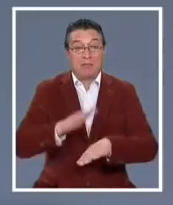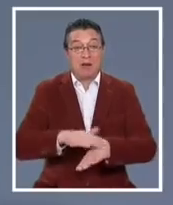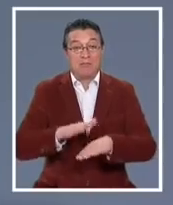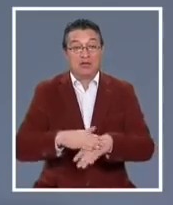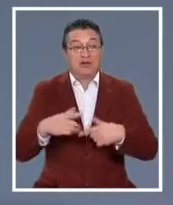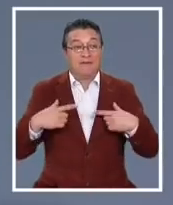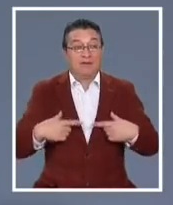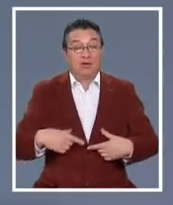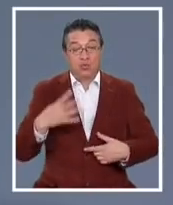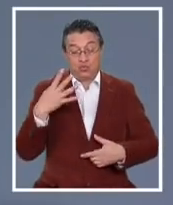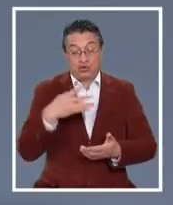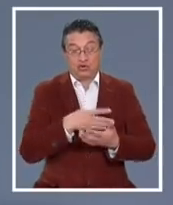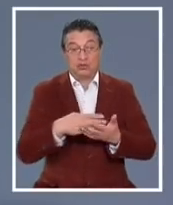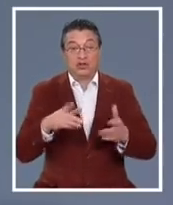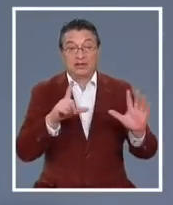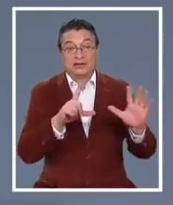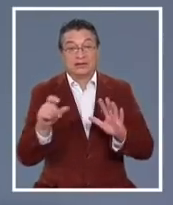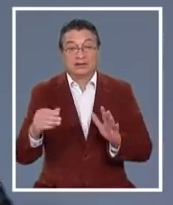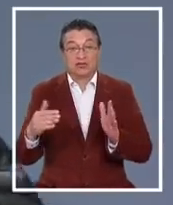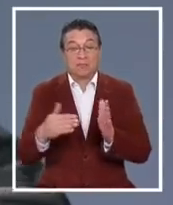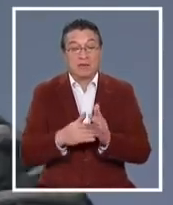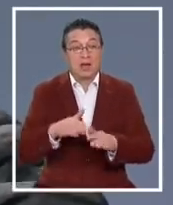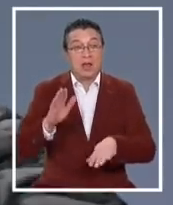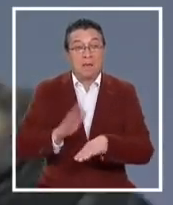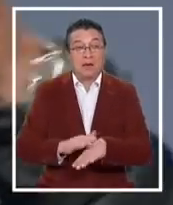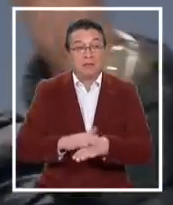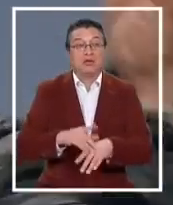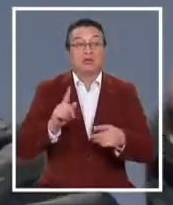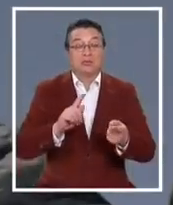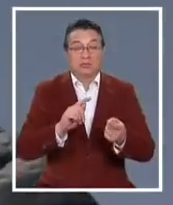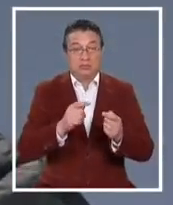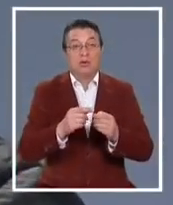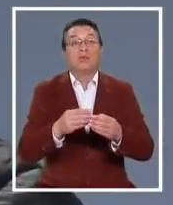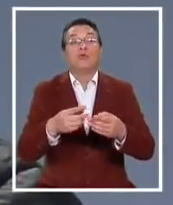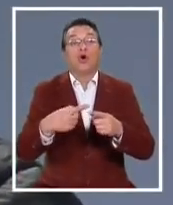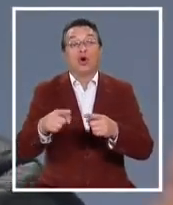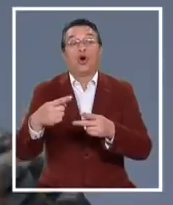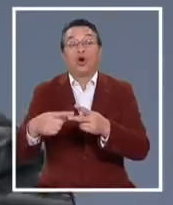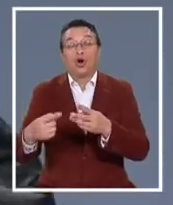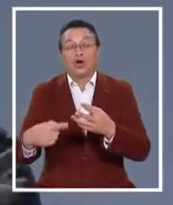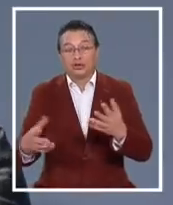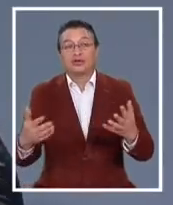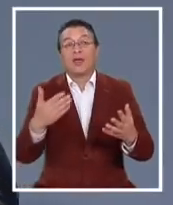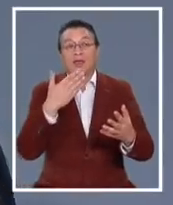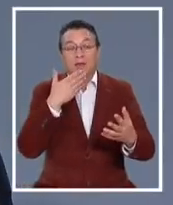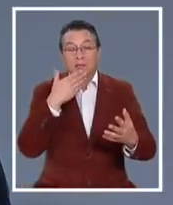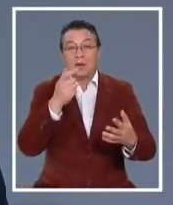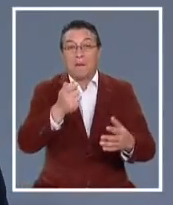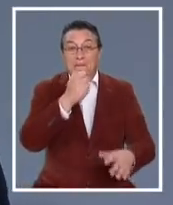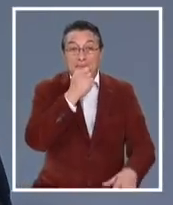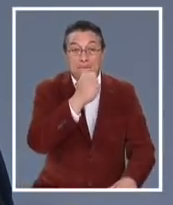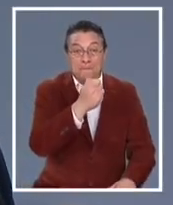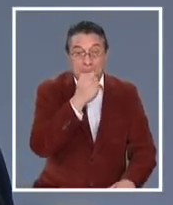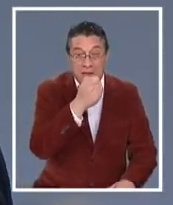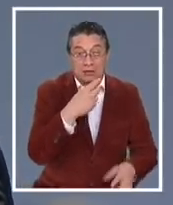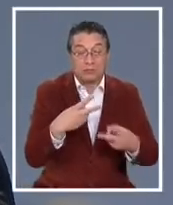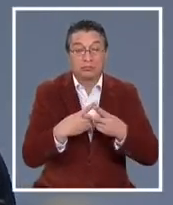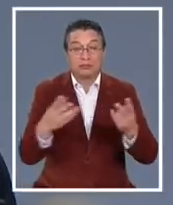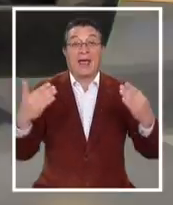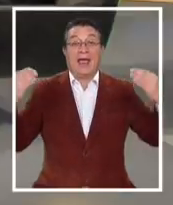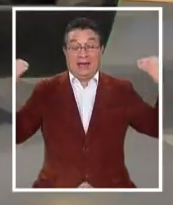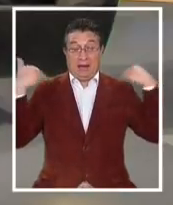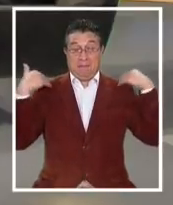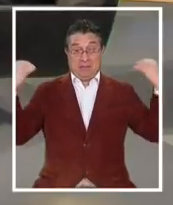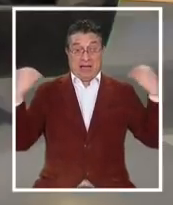vacaciones, 4.700.000 permisos, y vamos abriendo, acuérdate, con punto de prensa, ¿no? Los